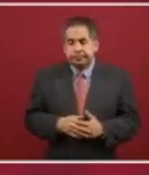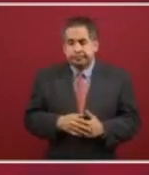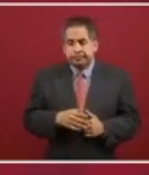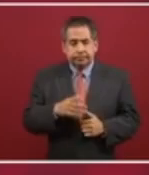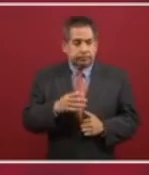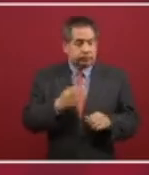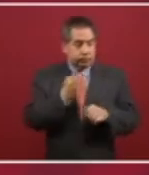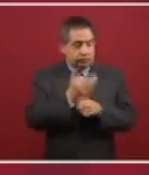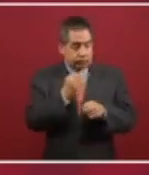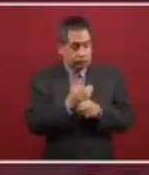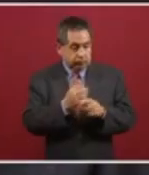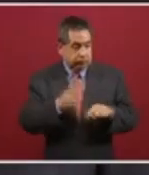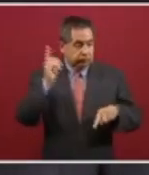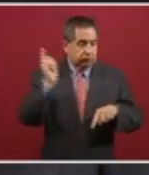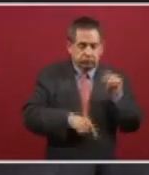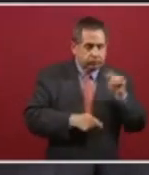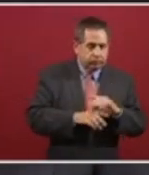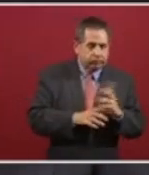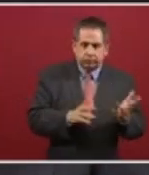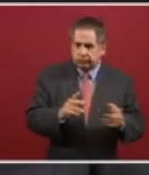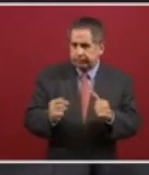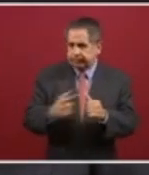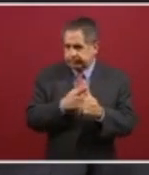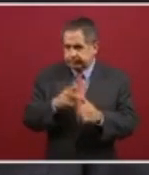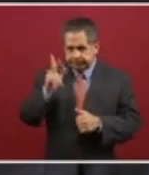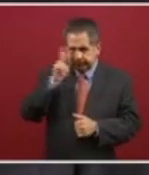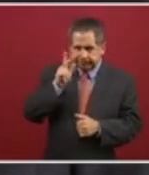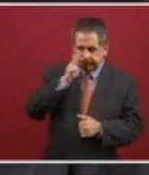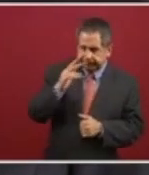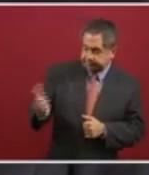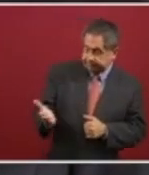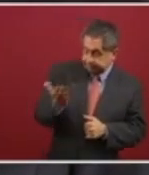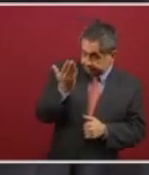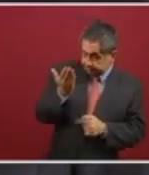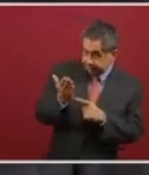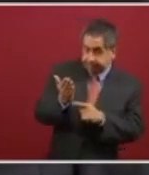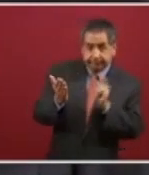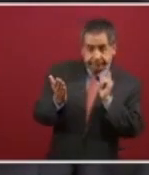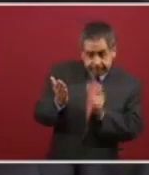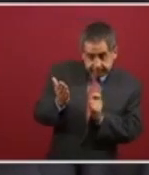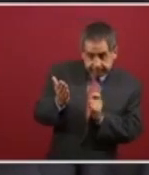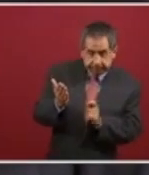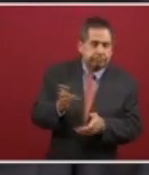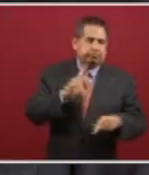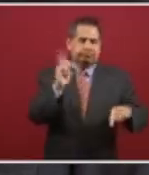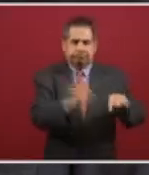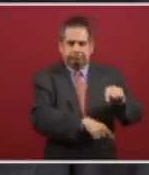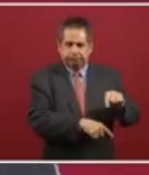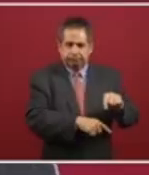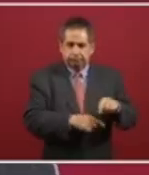suspender a nadie si no hay pruebas, pero